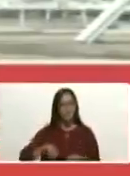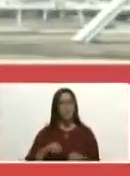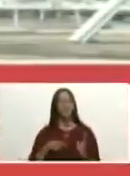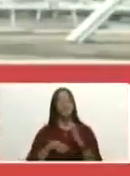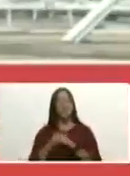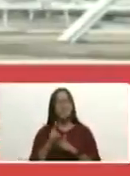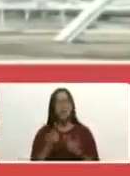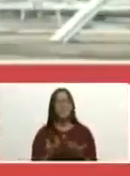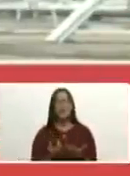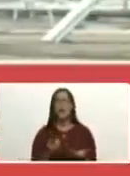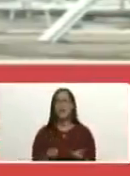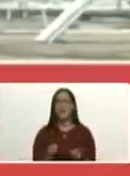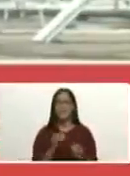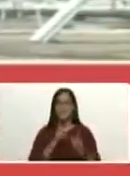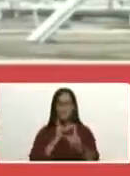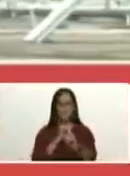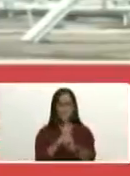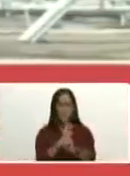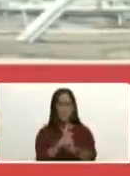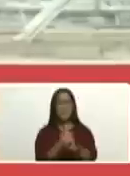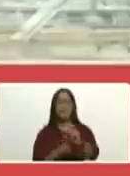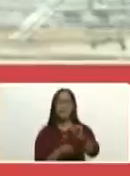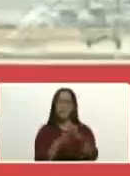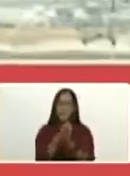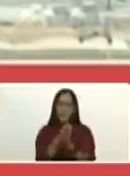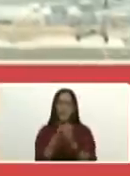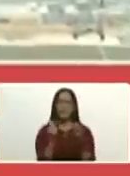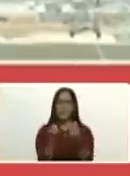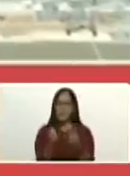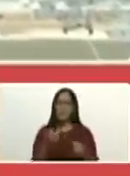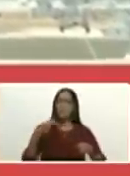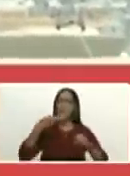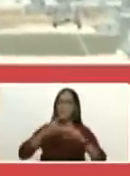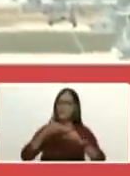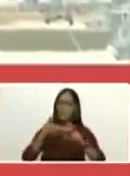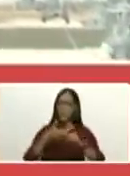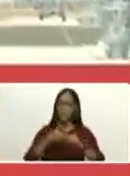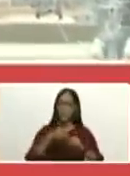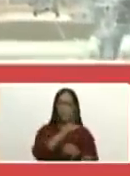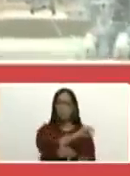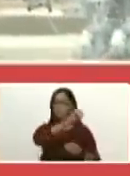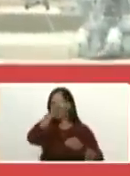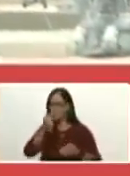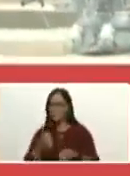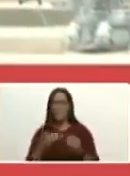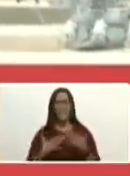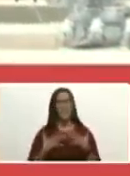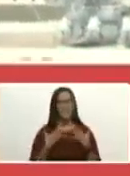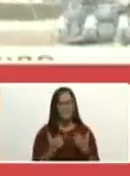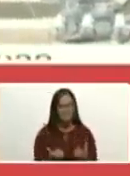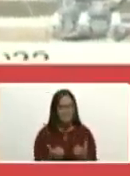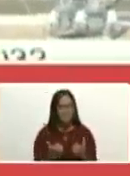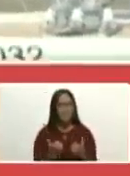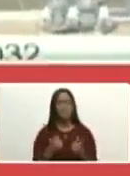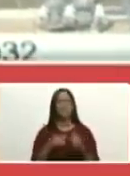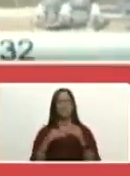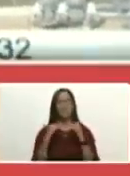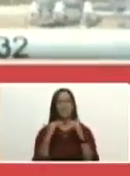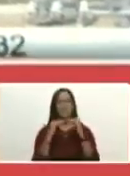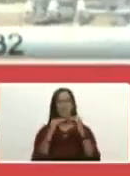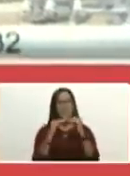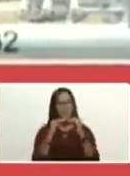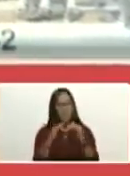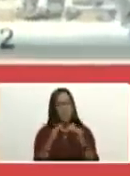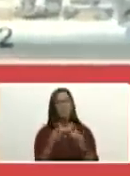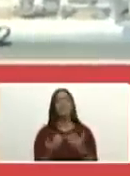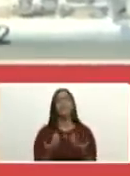ir alimentando directo el dinero directo del petróleo a la recuperación y sostenimiento de